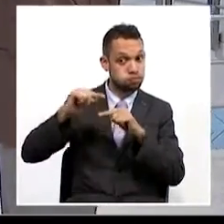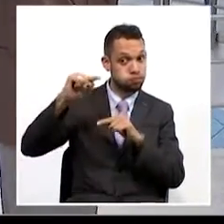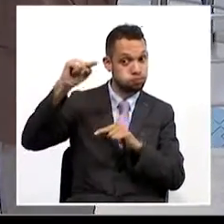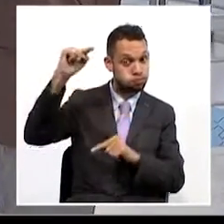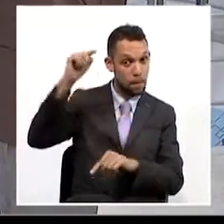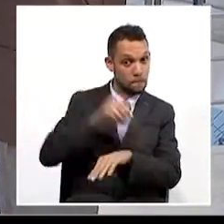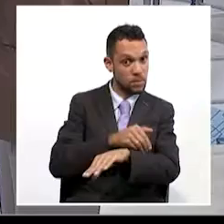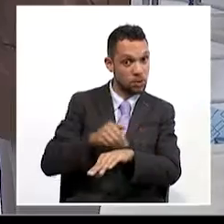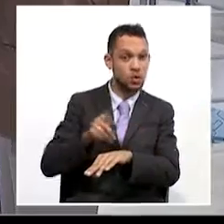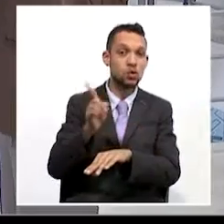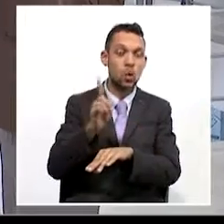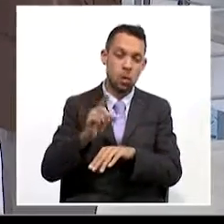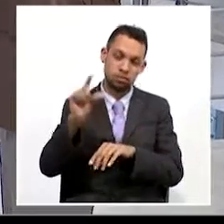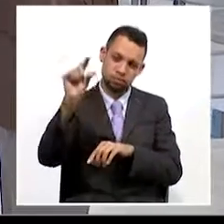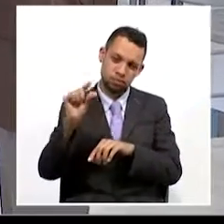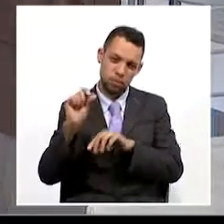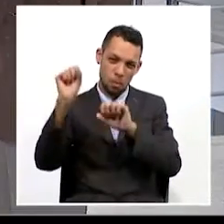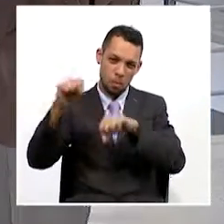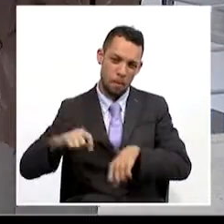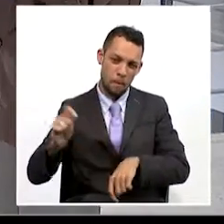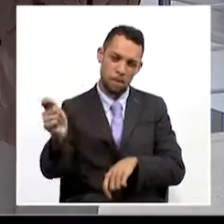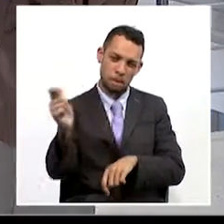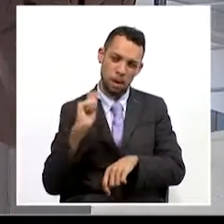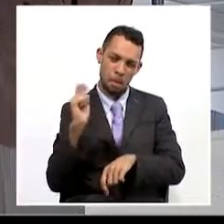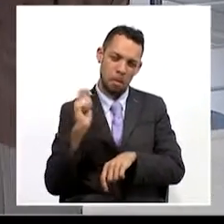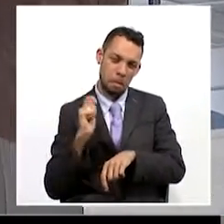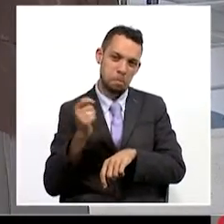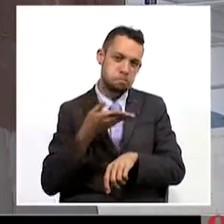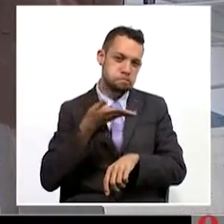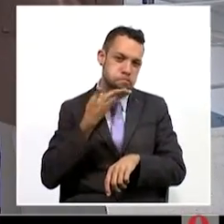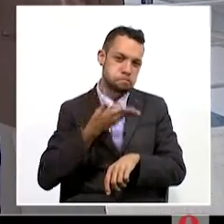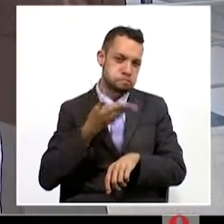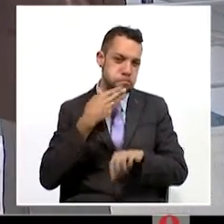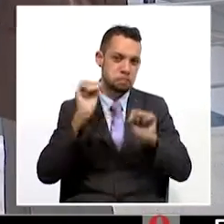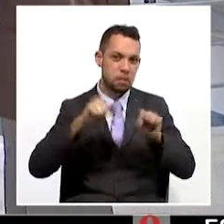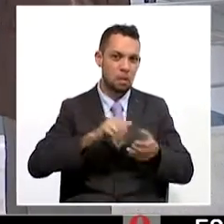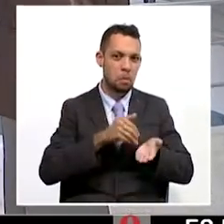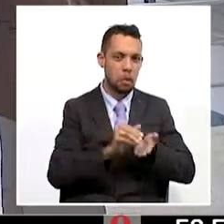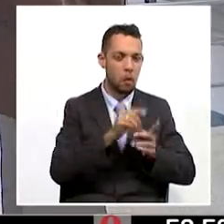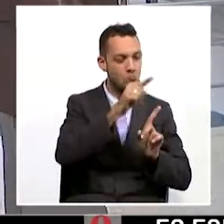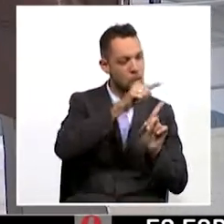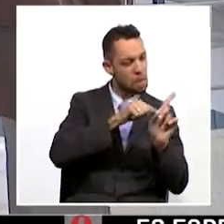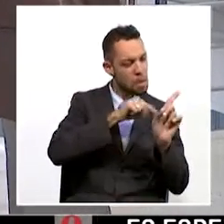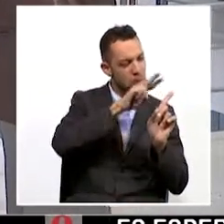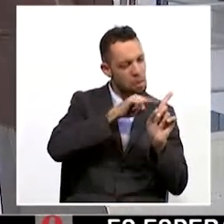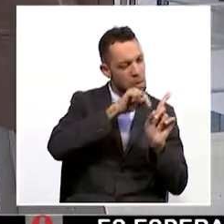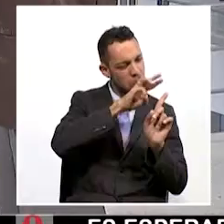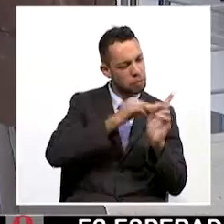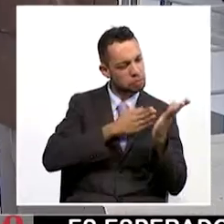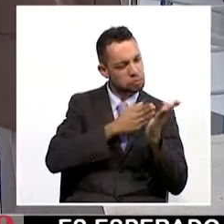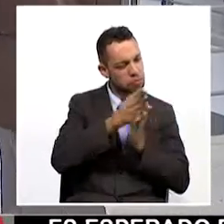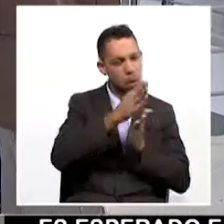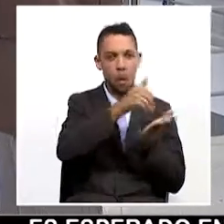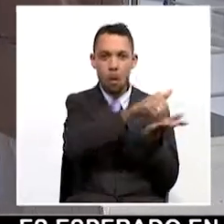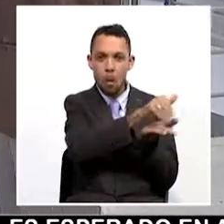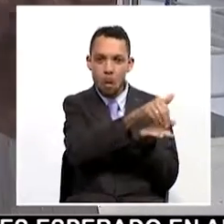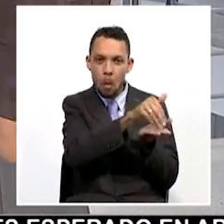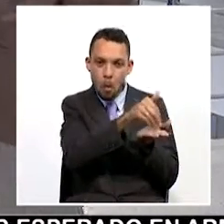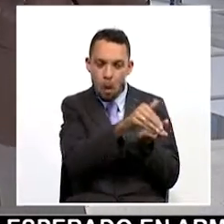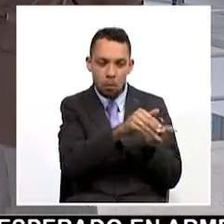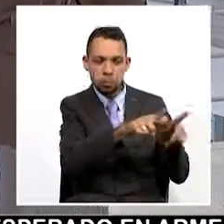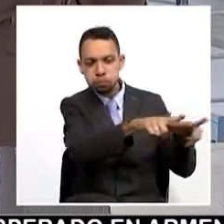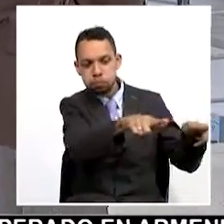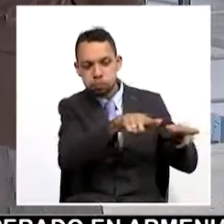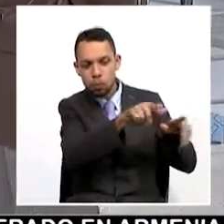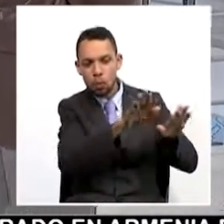persona, pero que sí les permite a las personas como contar con unos recursos mensuales permanentes para estos gastos medios o más